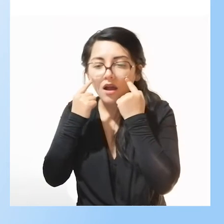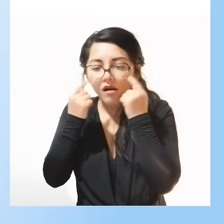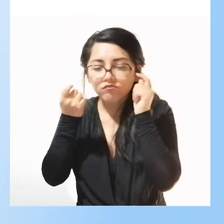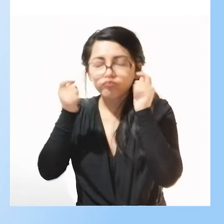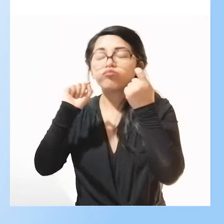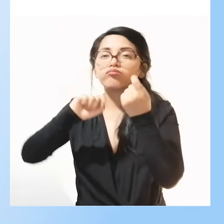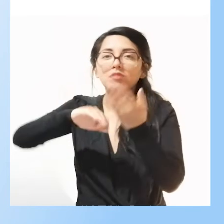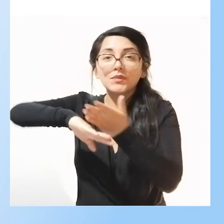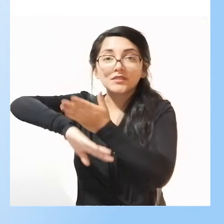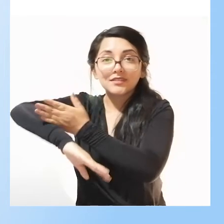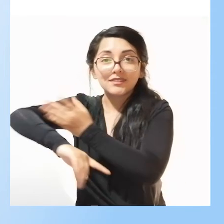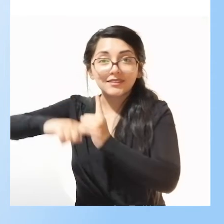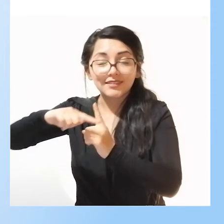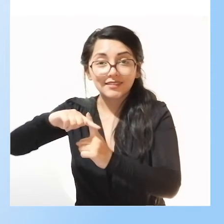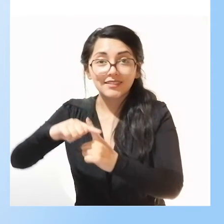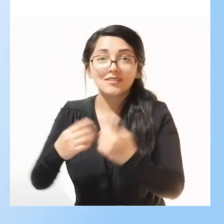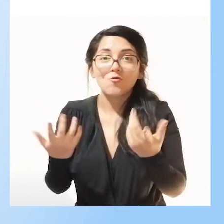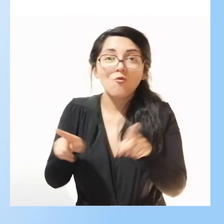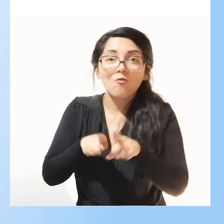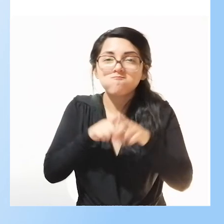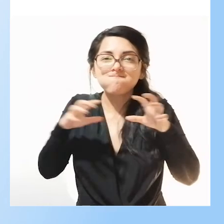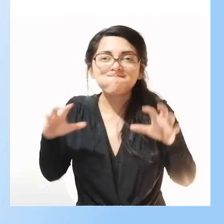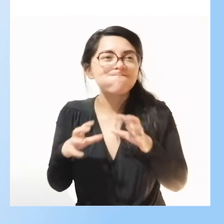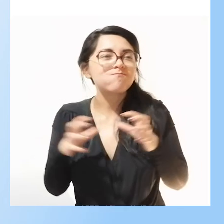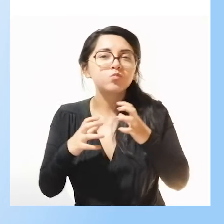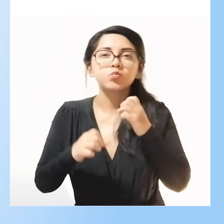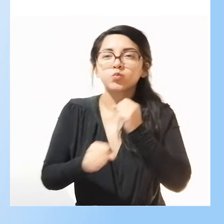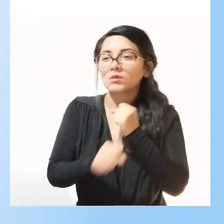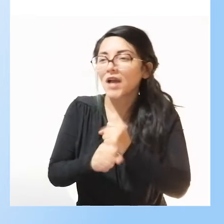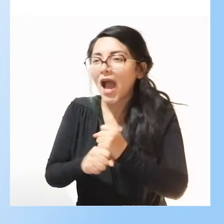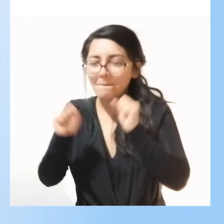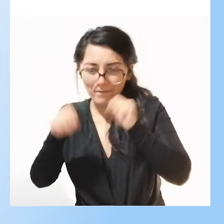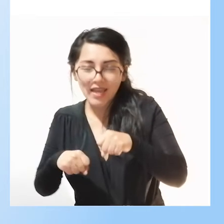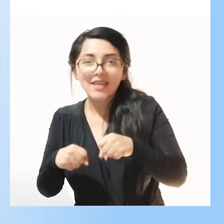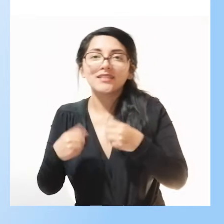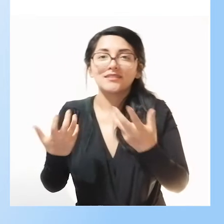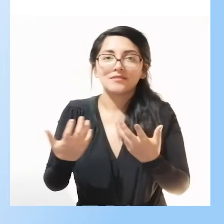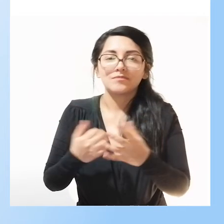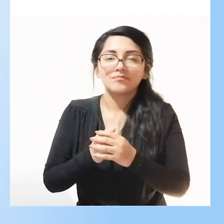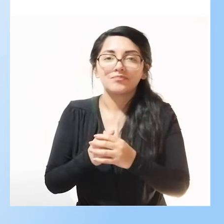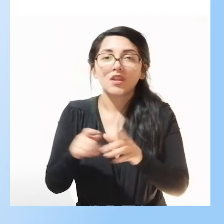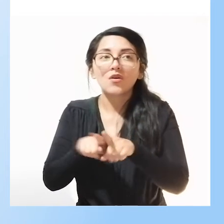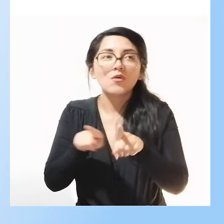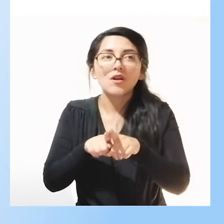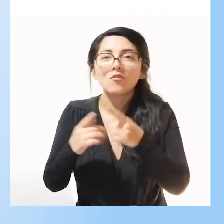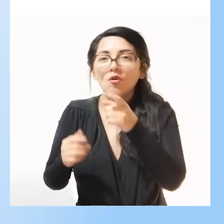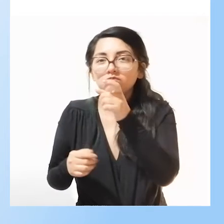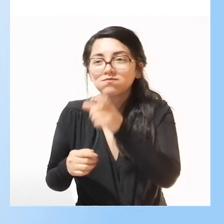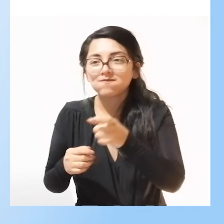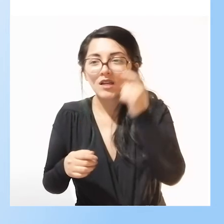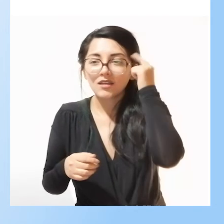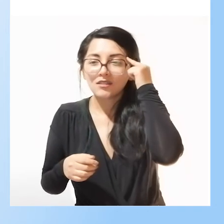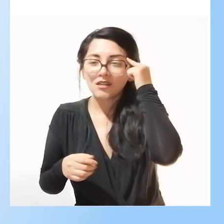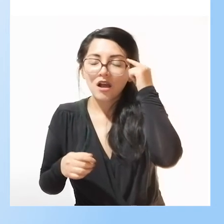sea positiva y activa, y esto es importante en la toma de decisiones. Y predispone a aprender